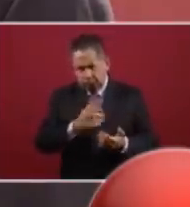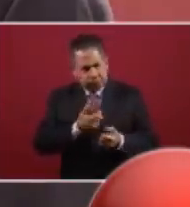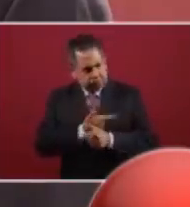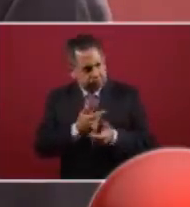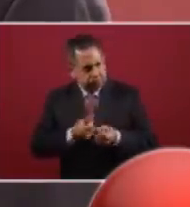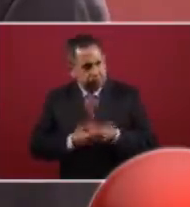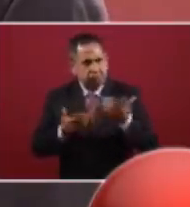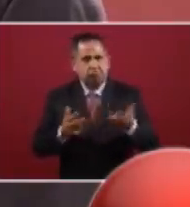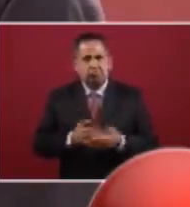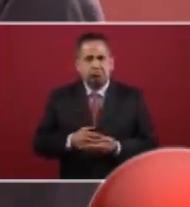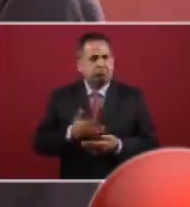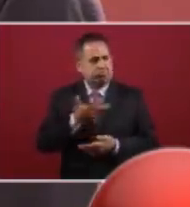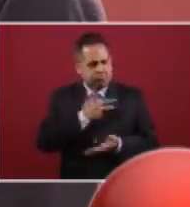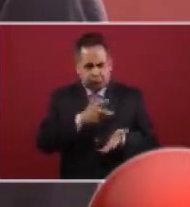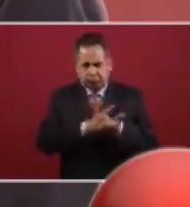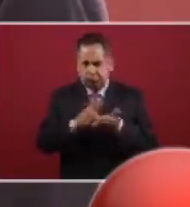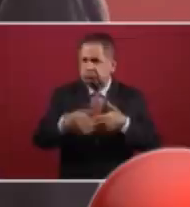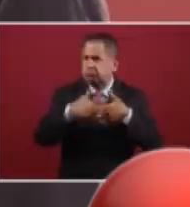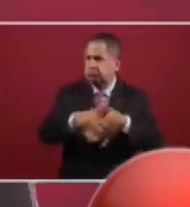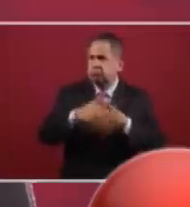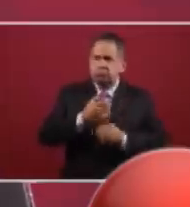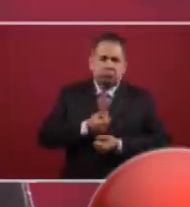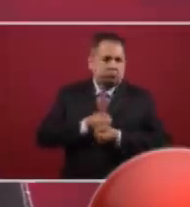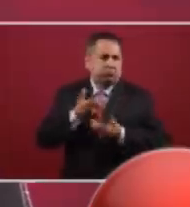el derecho de manifestación.